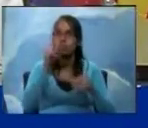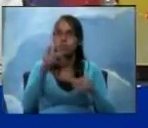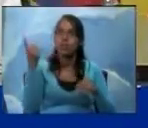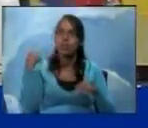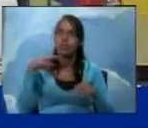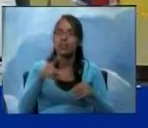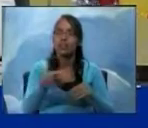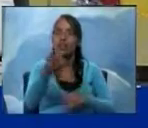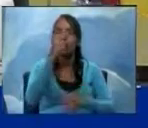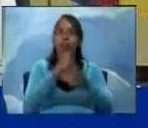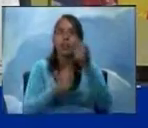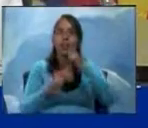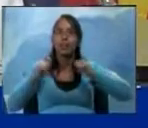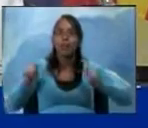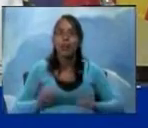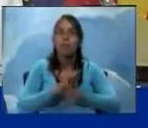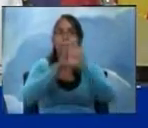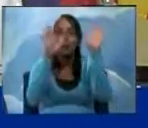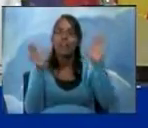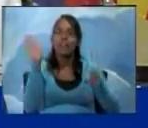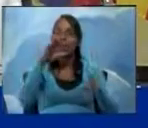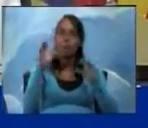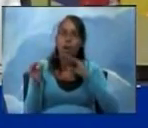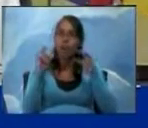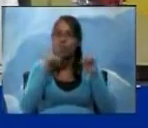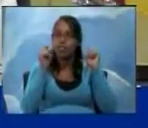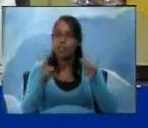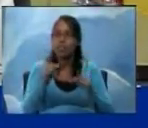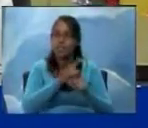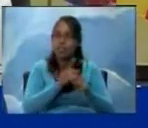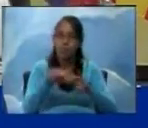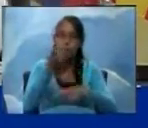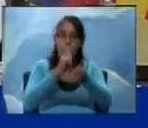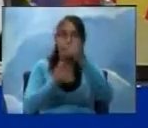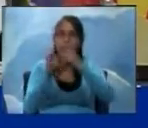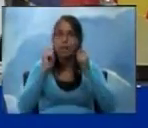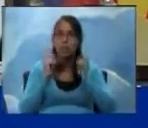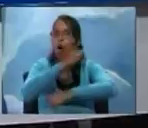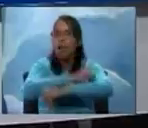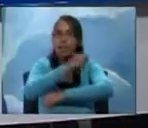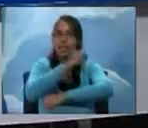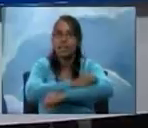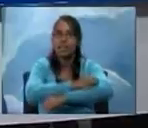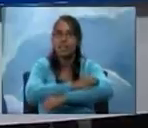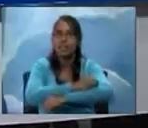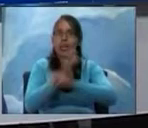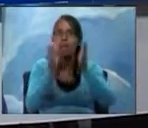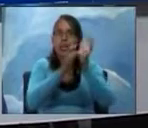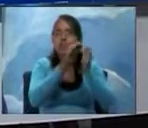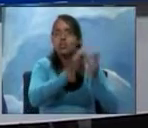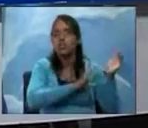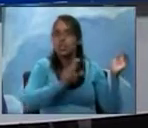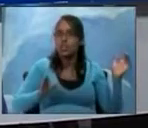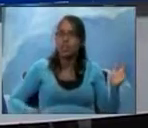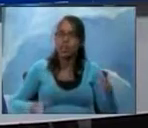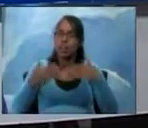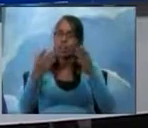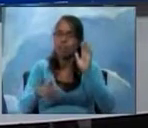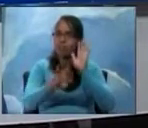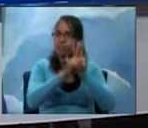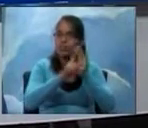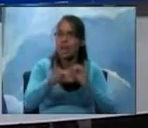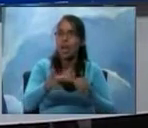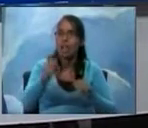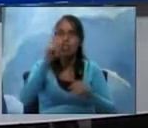una pesca milagrosa. Estamos hablando aquí de una pesca milagrosa. Jesucristo le dio una orden a